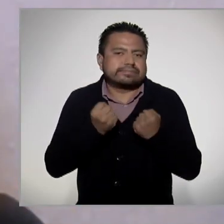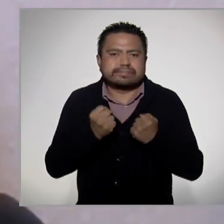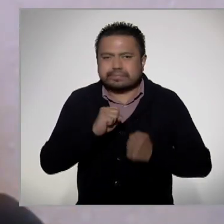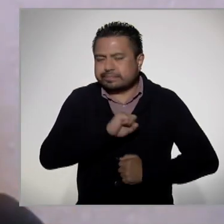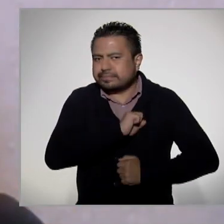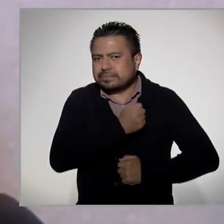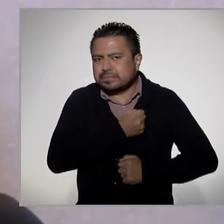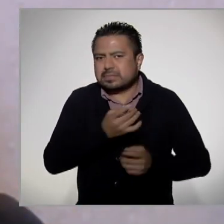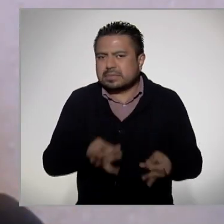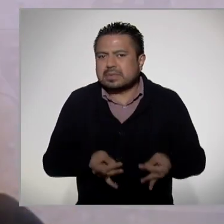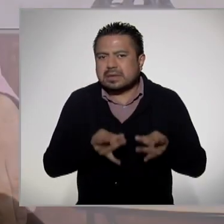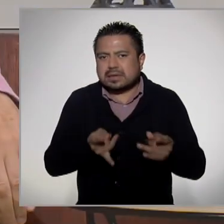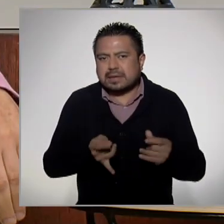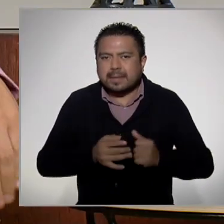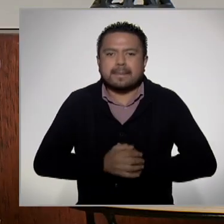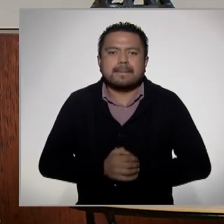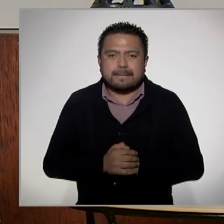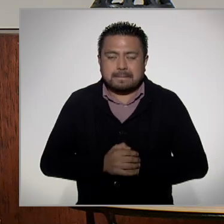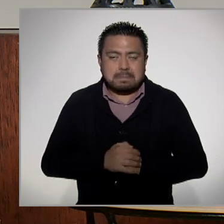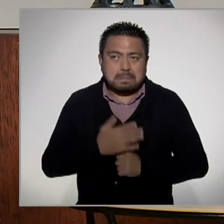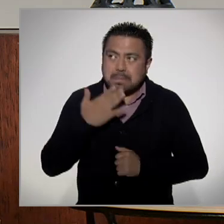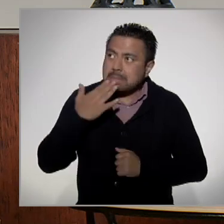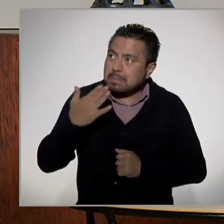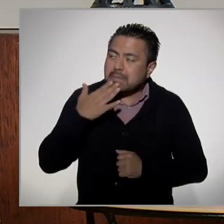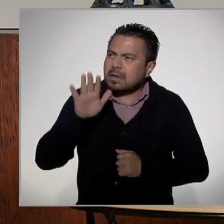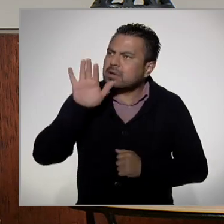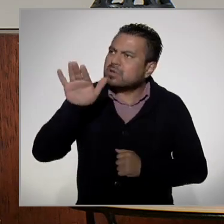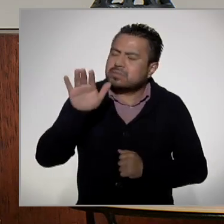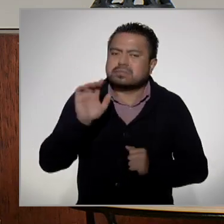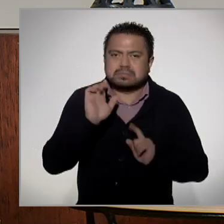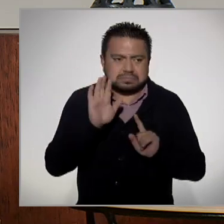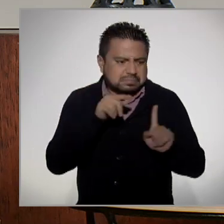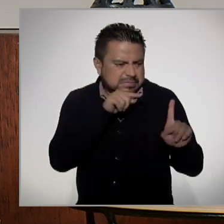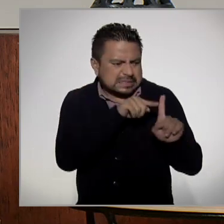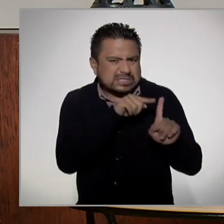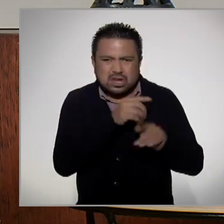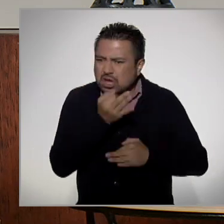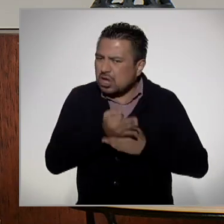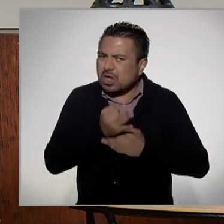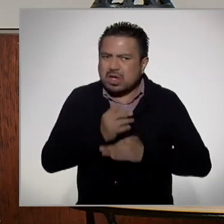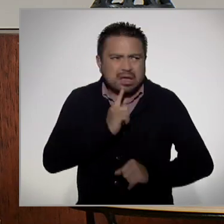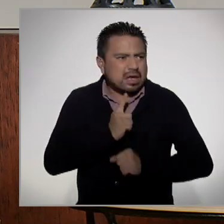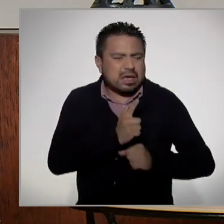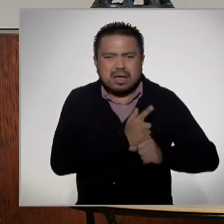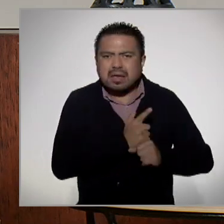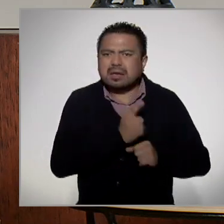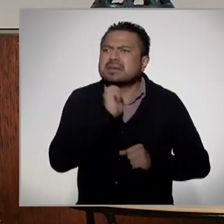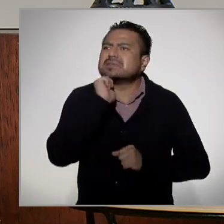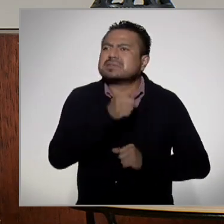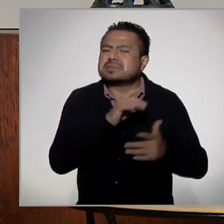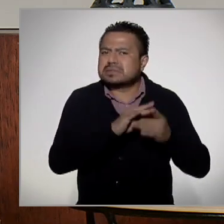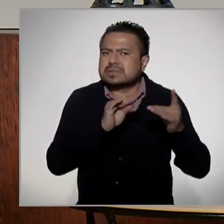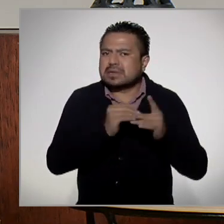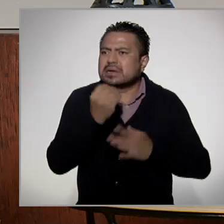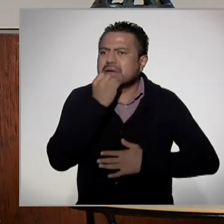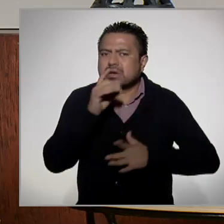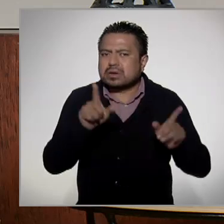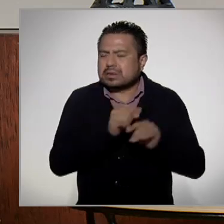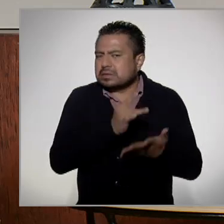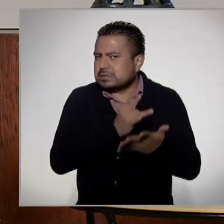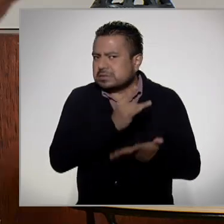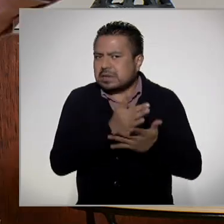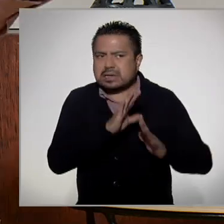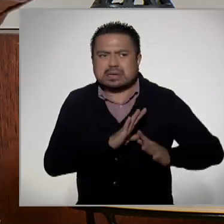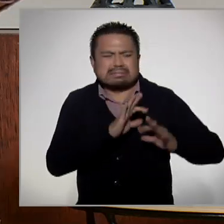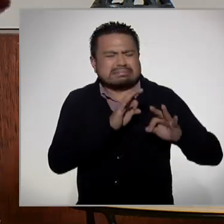calidad perfecto entonces esto que acabamos de ver estamos hablando de alimentación que sólo una de las causas de